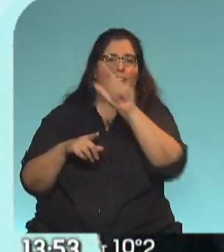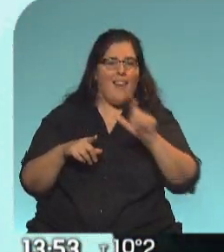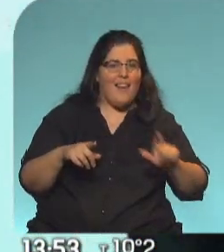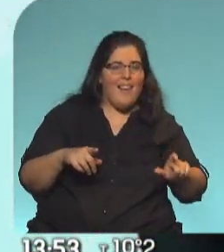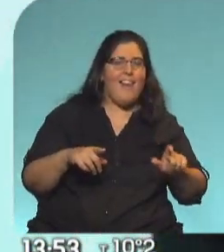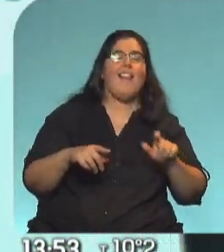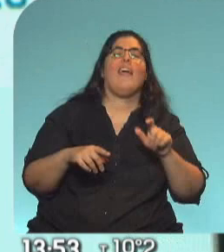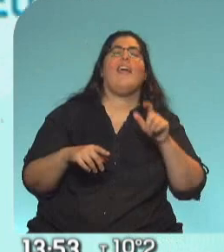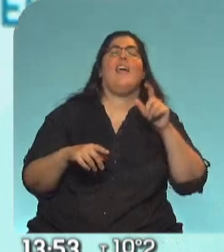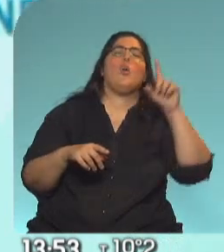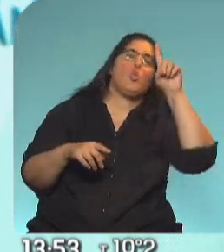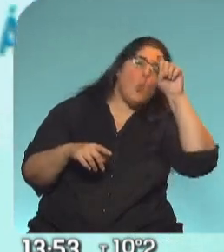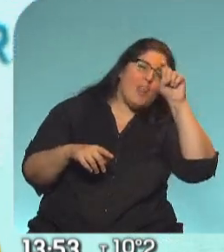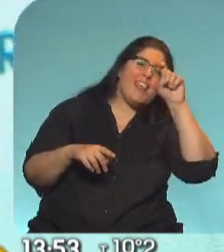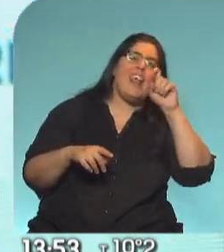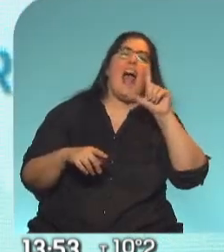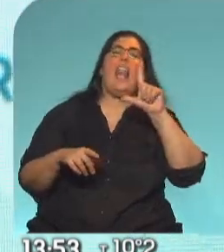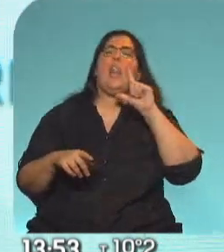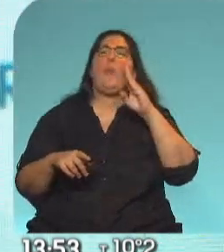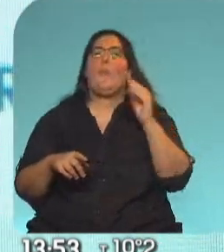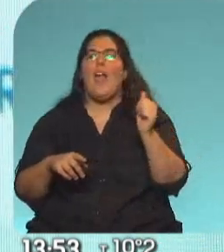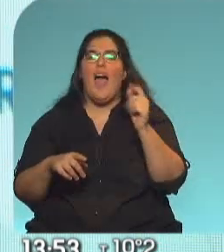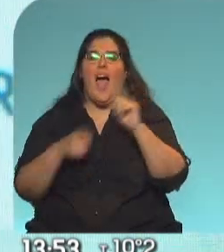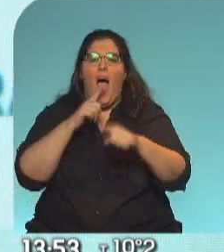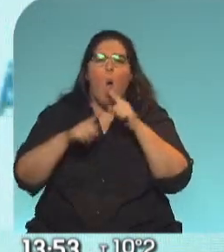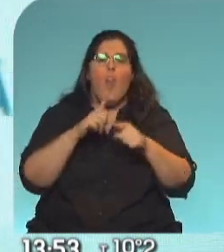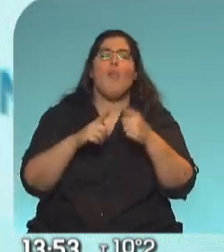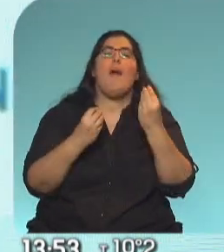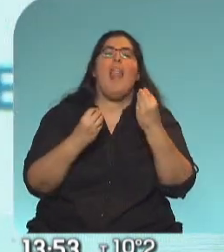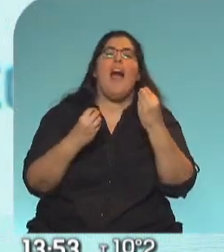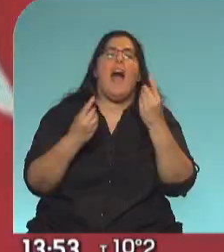crearon Turquía y Libia para explotar conjuntamente